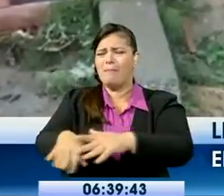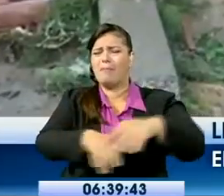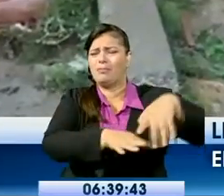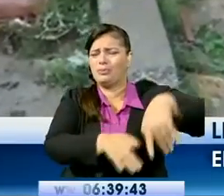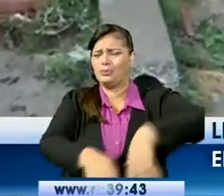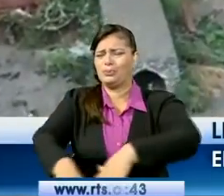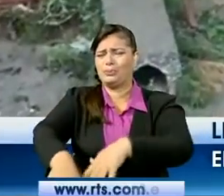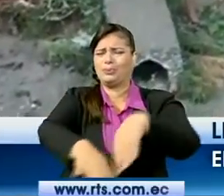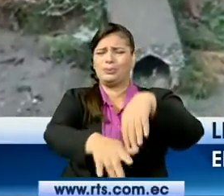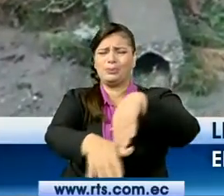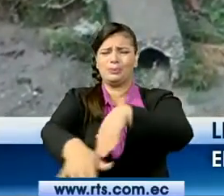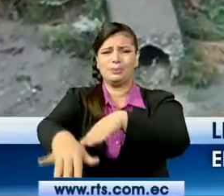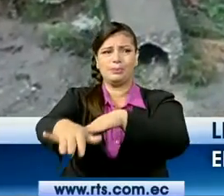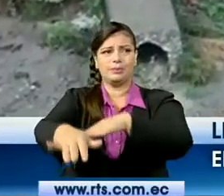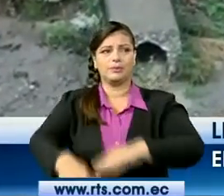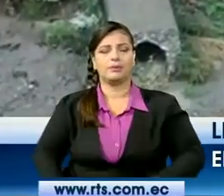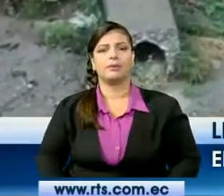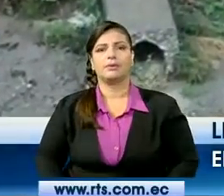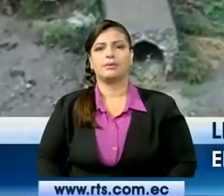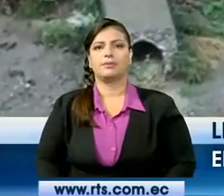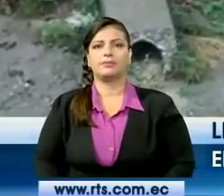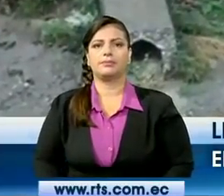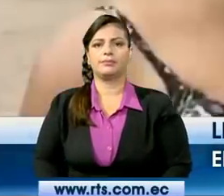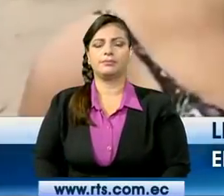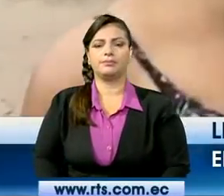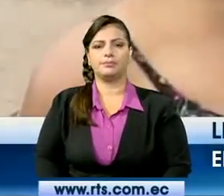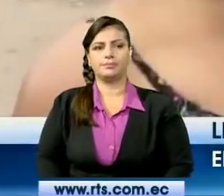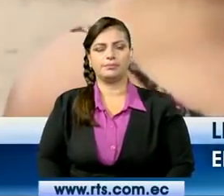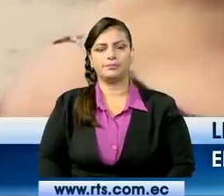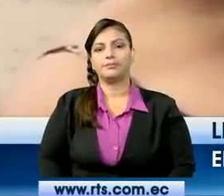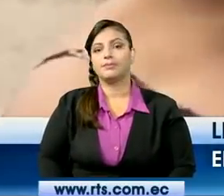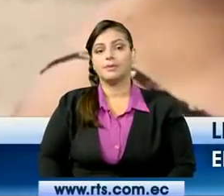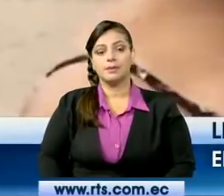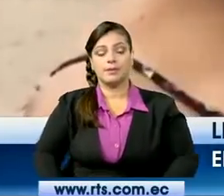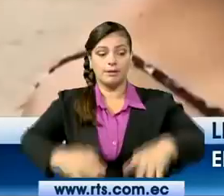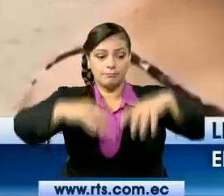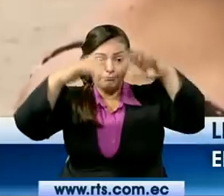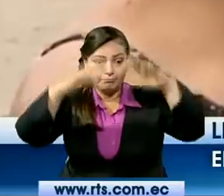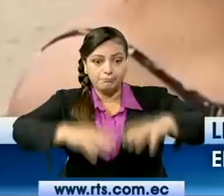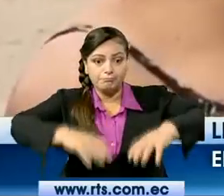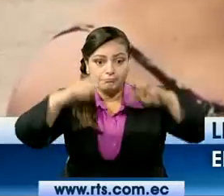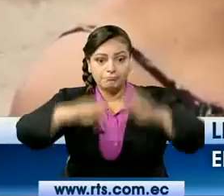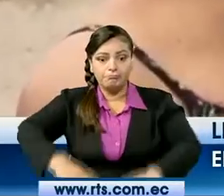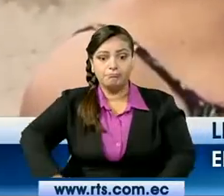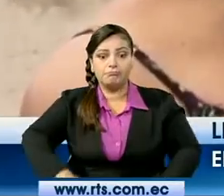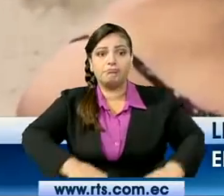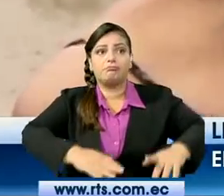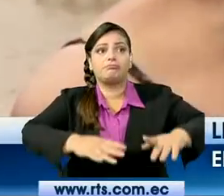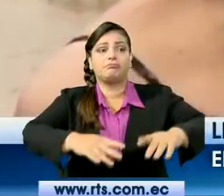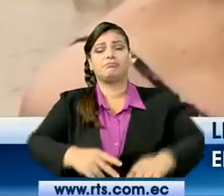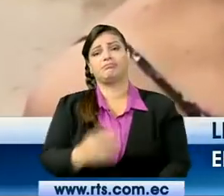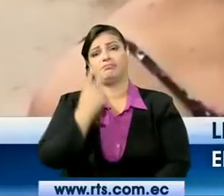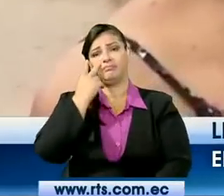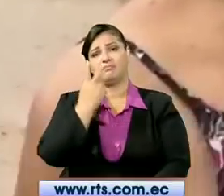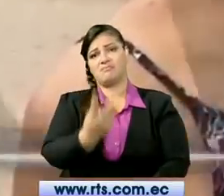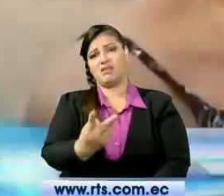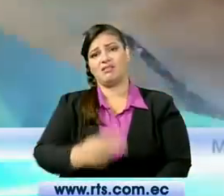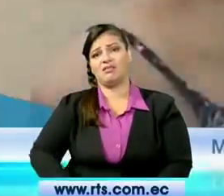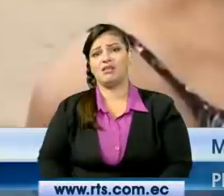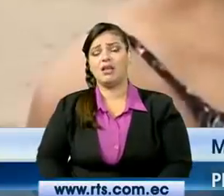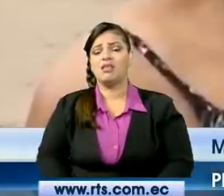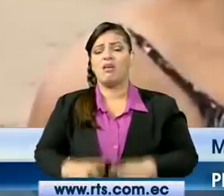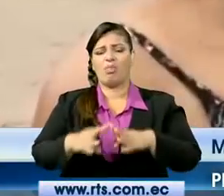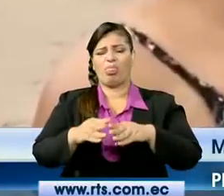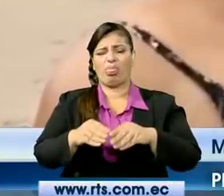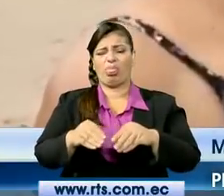de todos los años cuando comienza el invierno. Aguacero, pero mire, se nos metió, pero hasta donde puro lodo